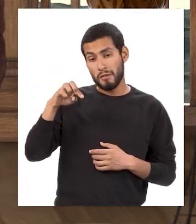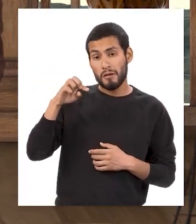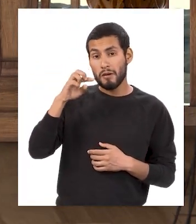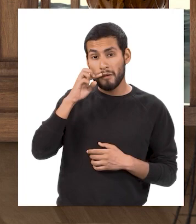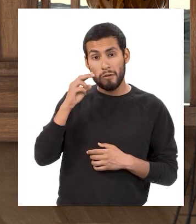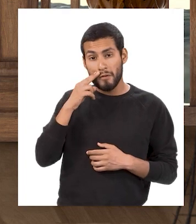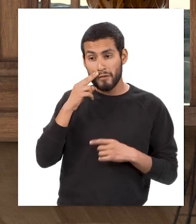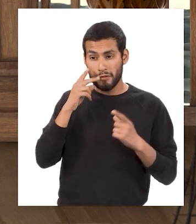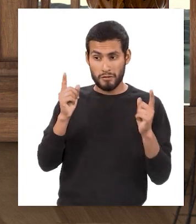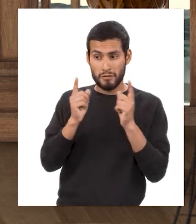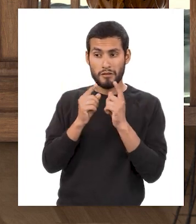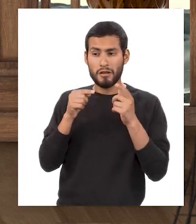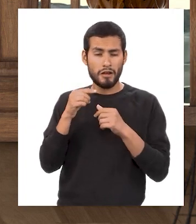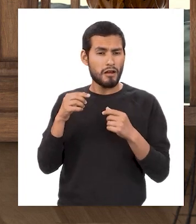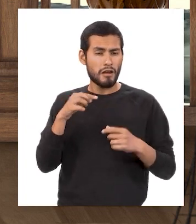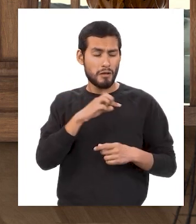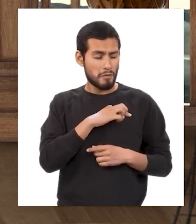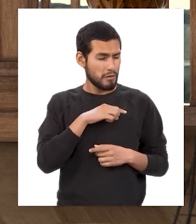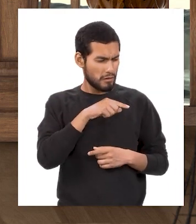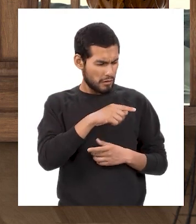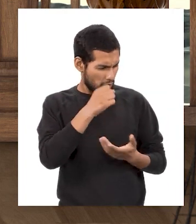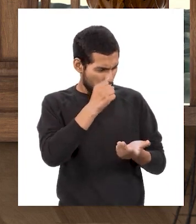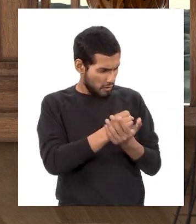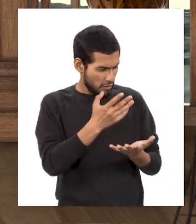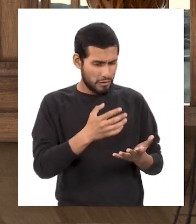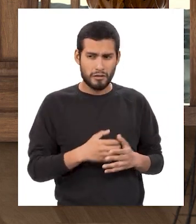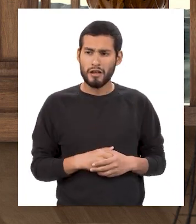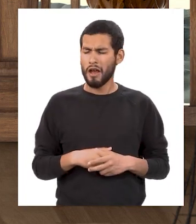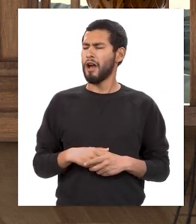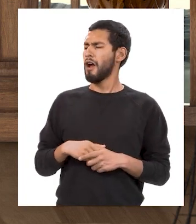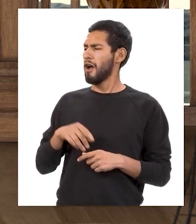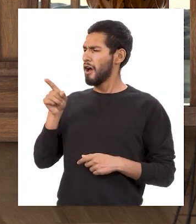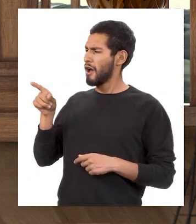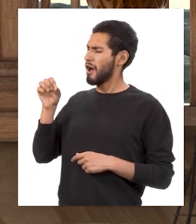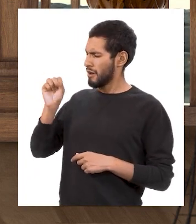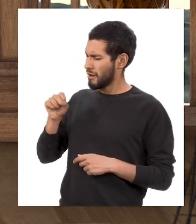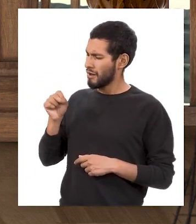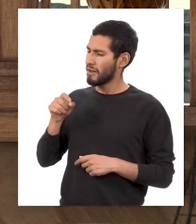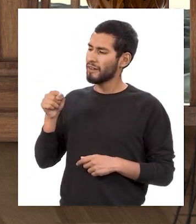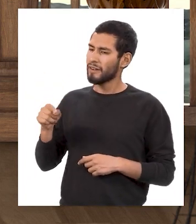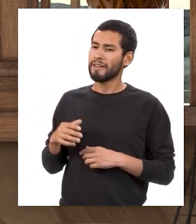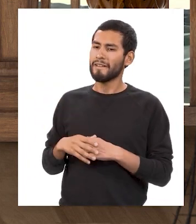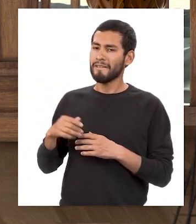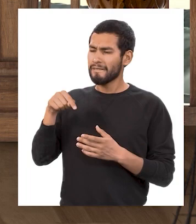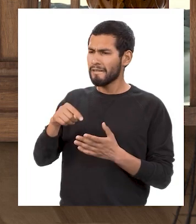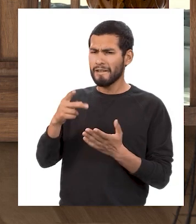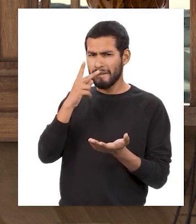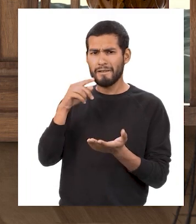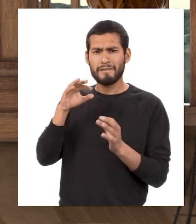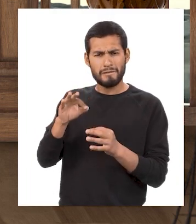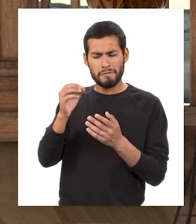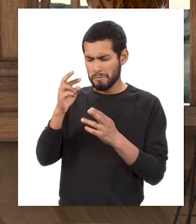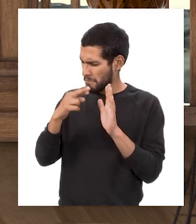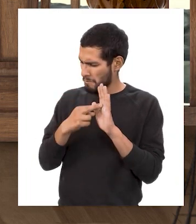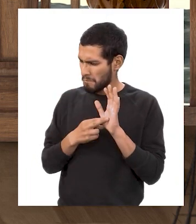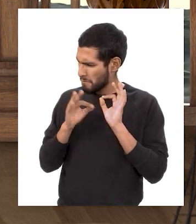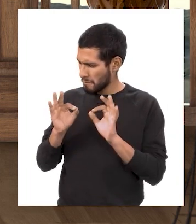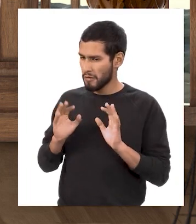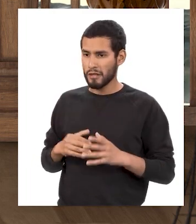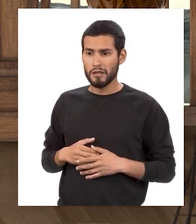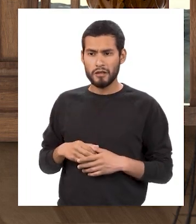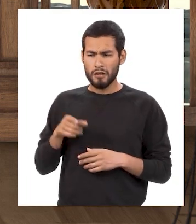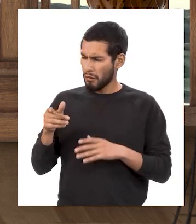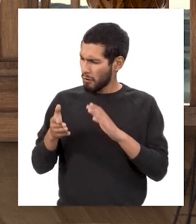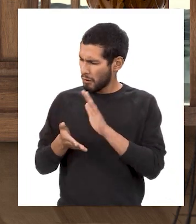y él. Así que visaron el pasaporte. ¡Es usted! Así es, y estamos perfectamente en regla. Y